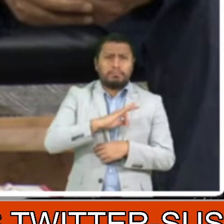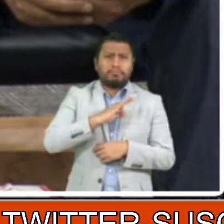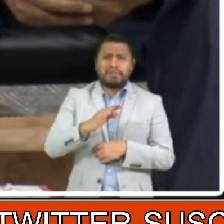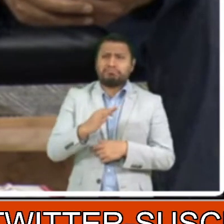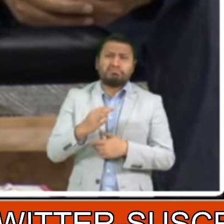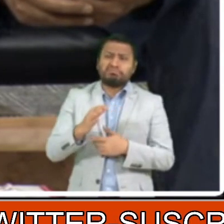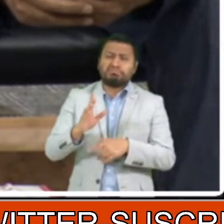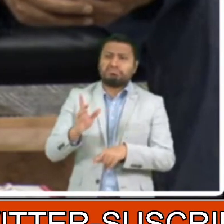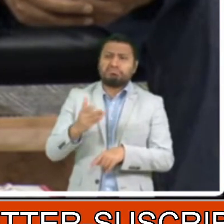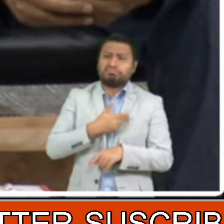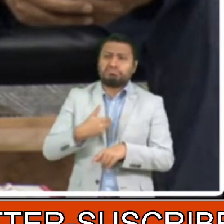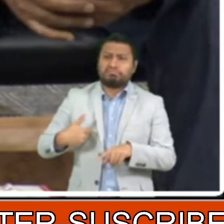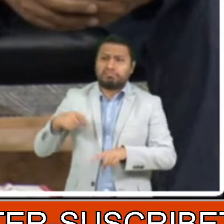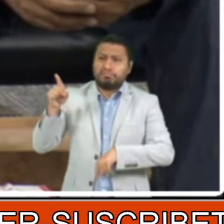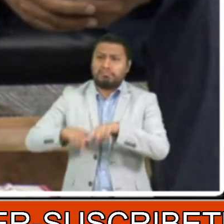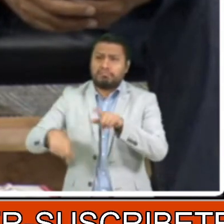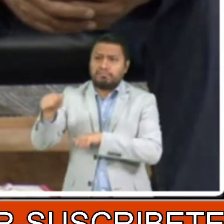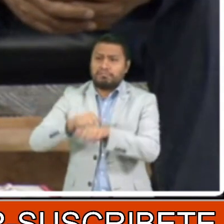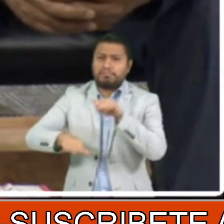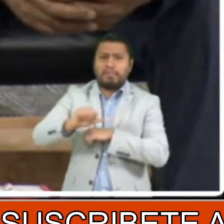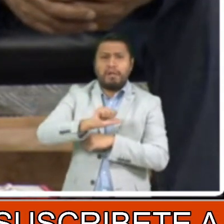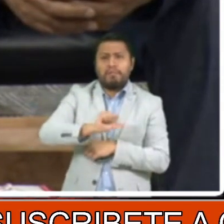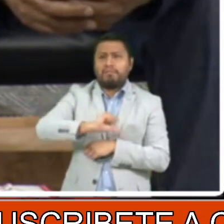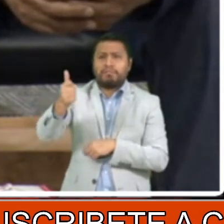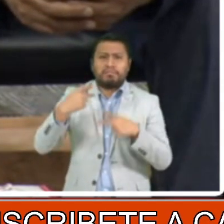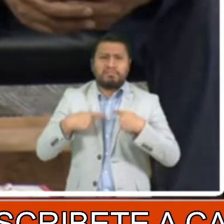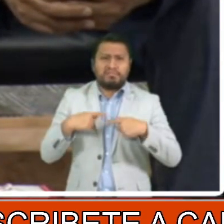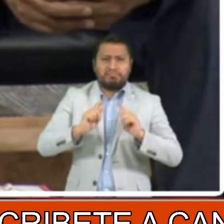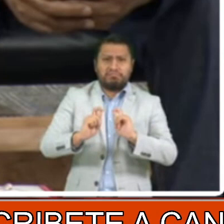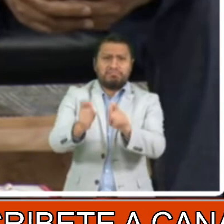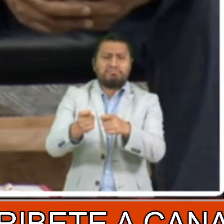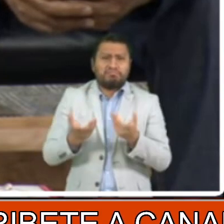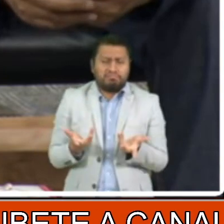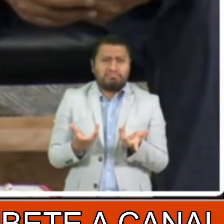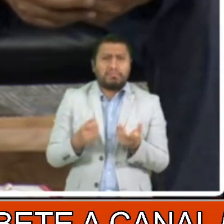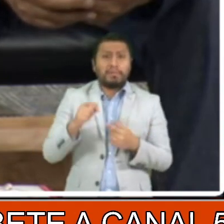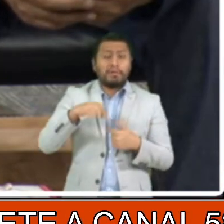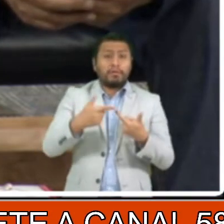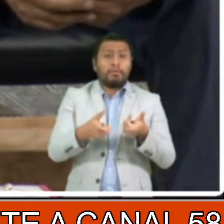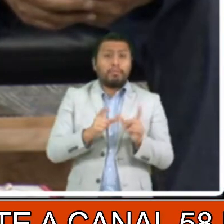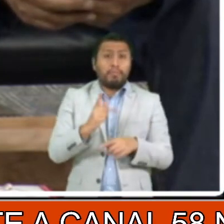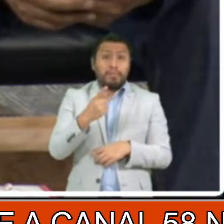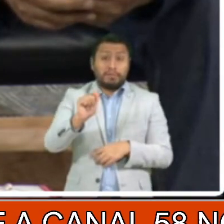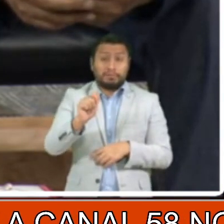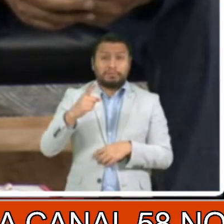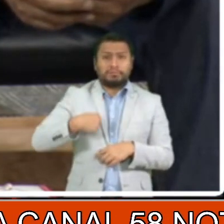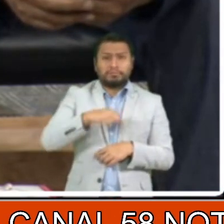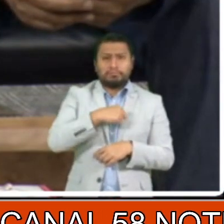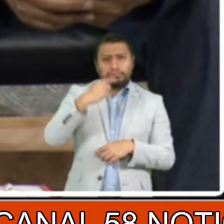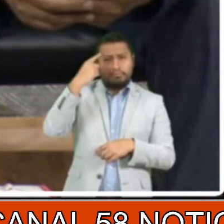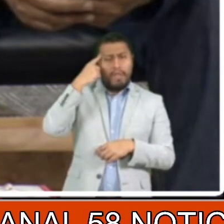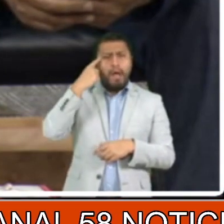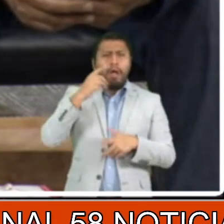puedan cambiar, si así lo deciden ustedes, al señor presidente. En el Partido del Trabajo no le apostamos a la